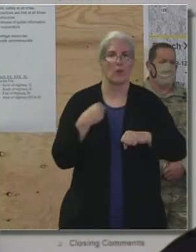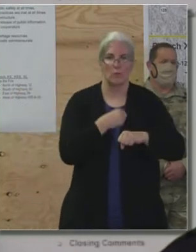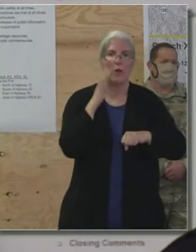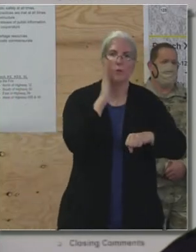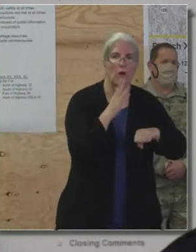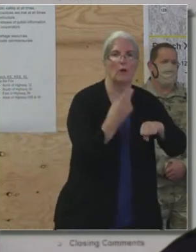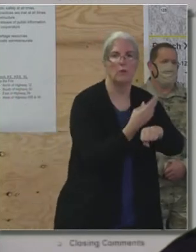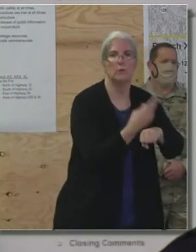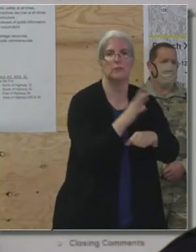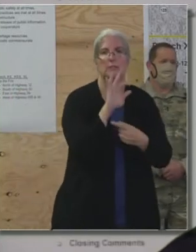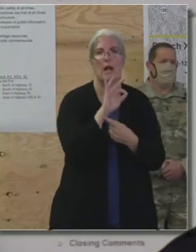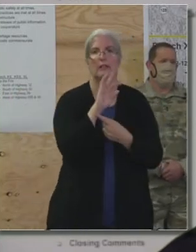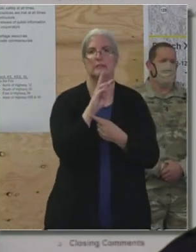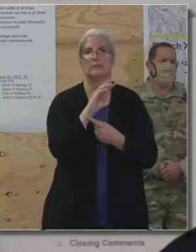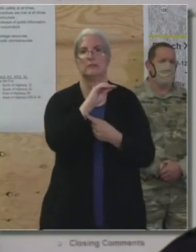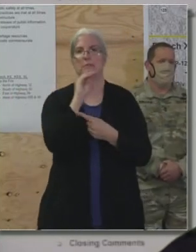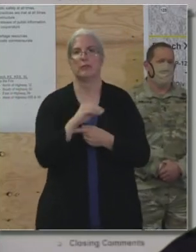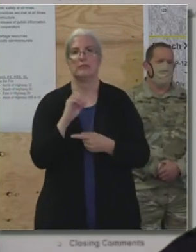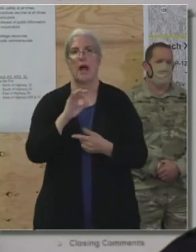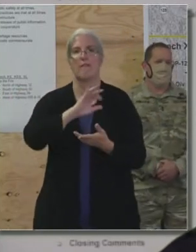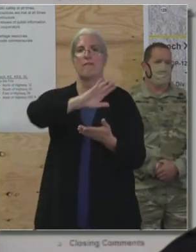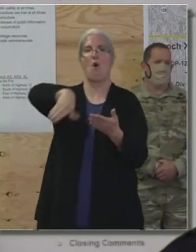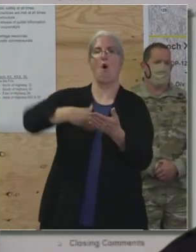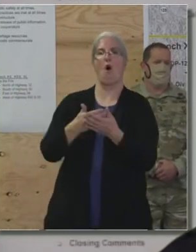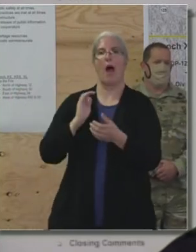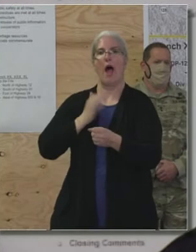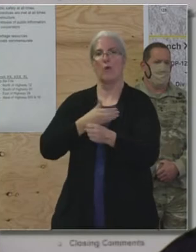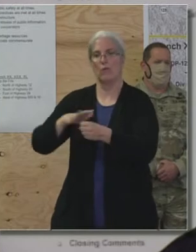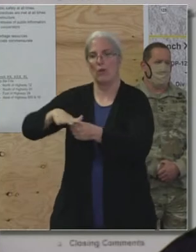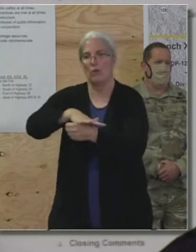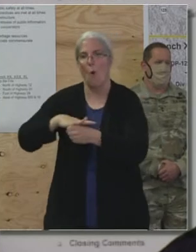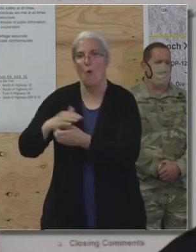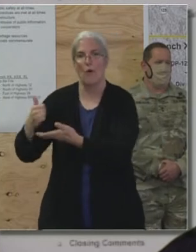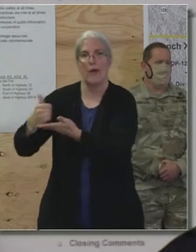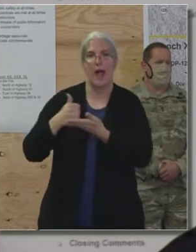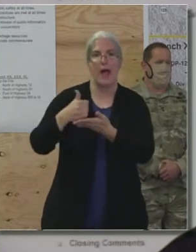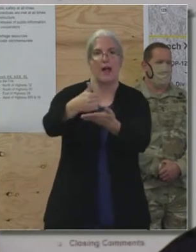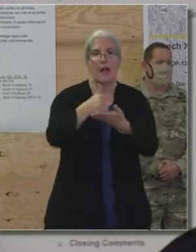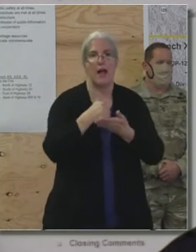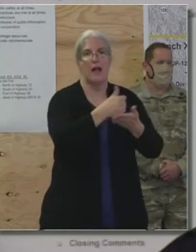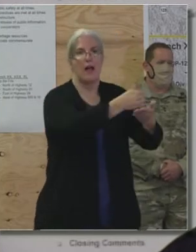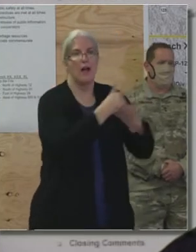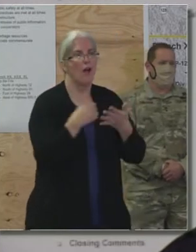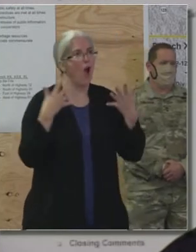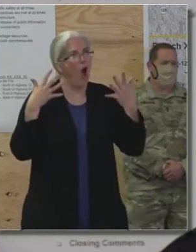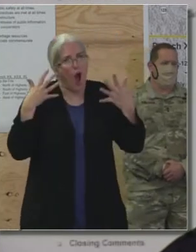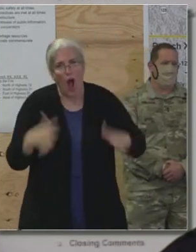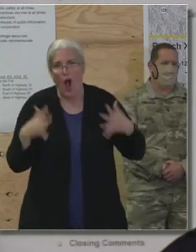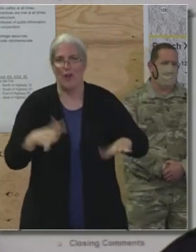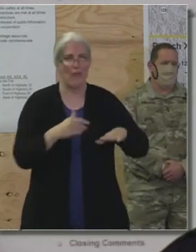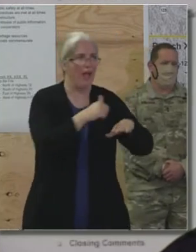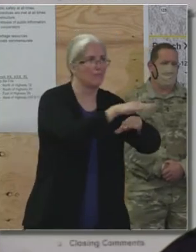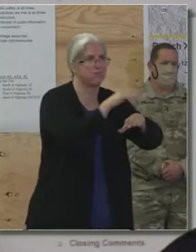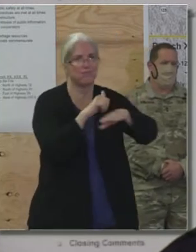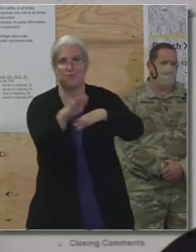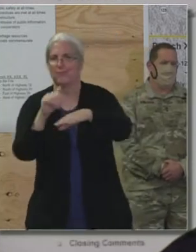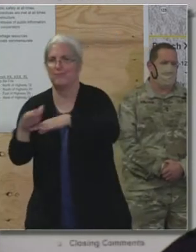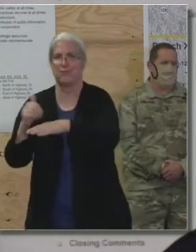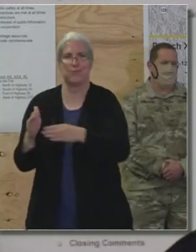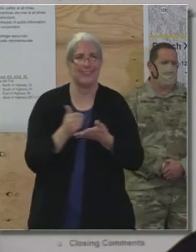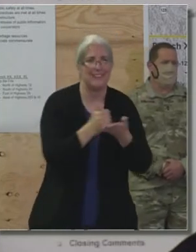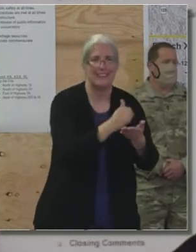equipo estamos usando 6% de la ayuda mutua local ya de por sí estamos desplegando